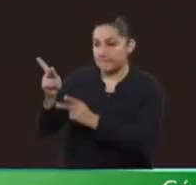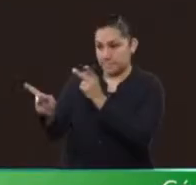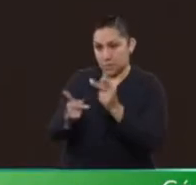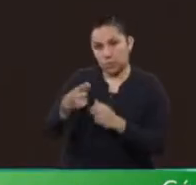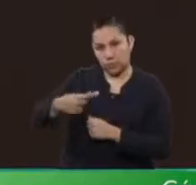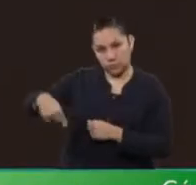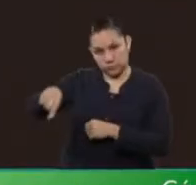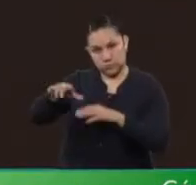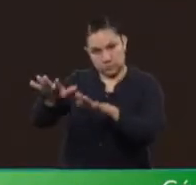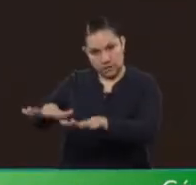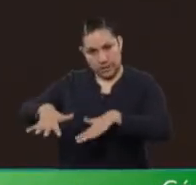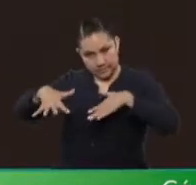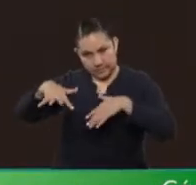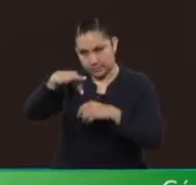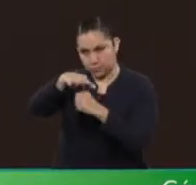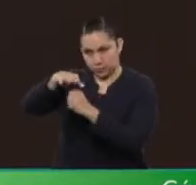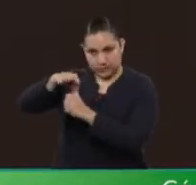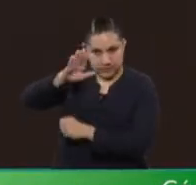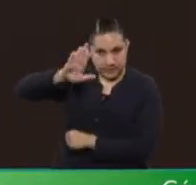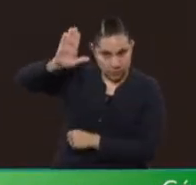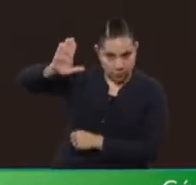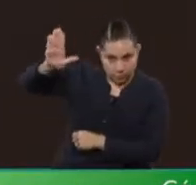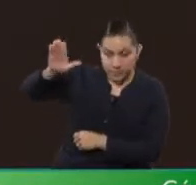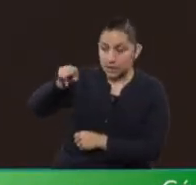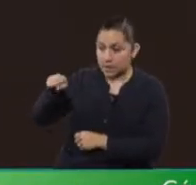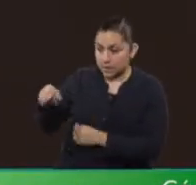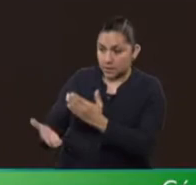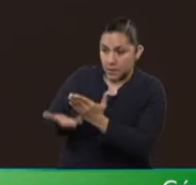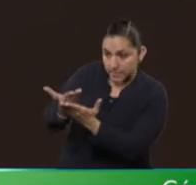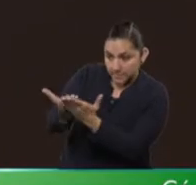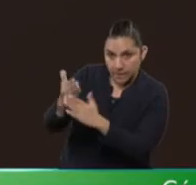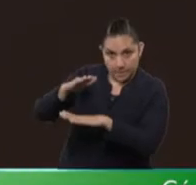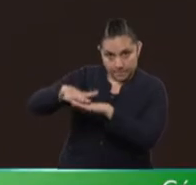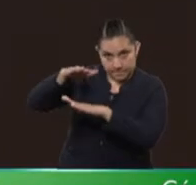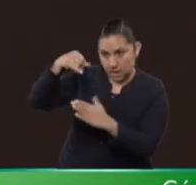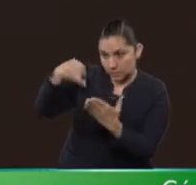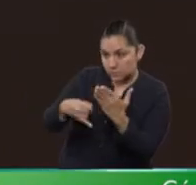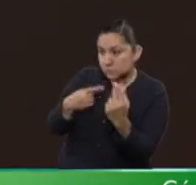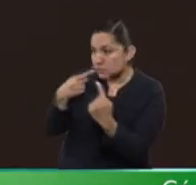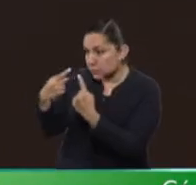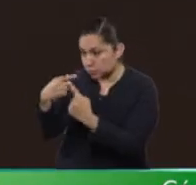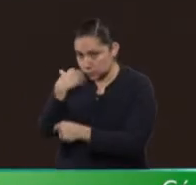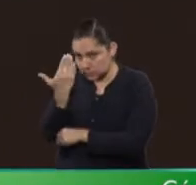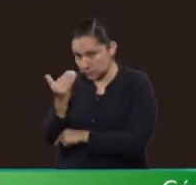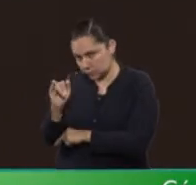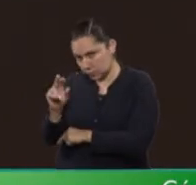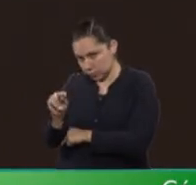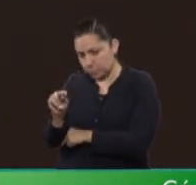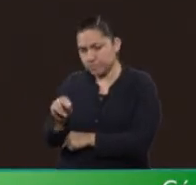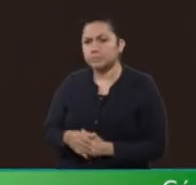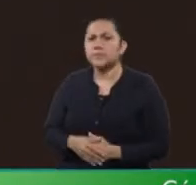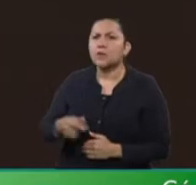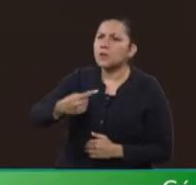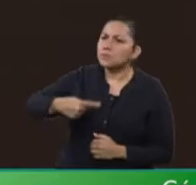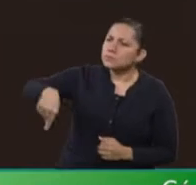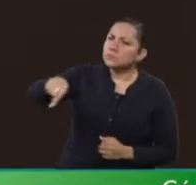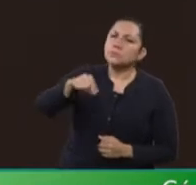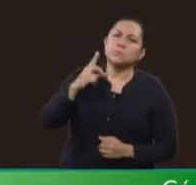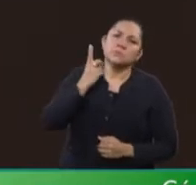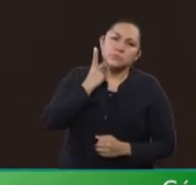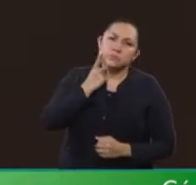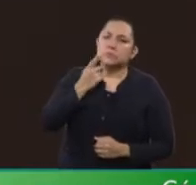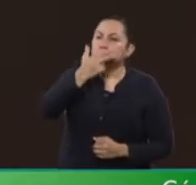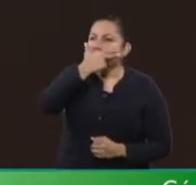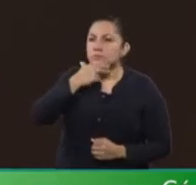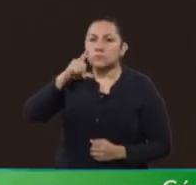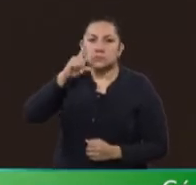económica se pregunta si se admite a discusión diputadas y los diputados que estén por